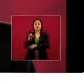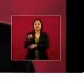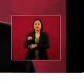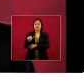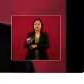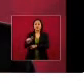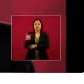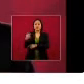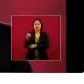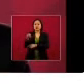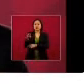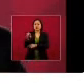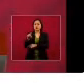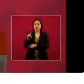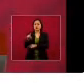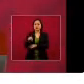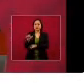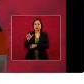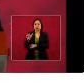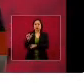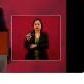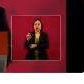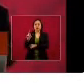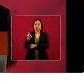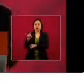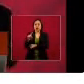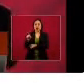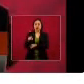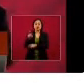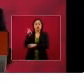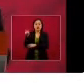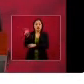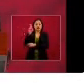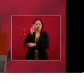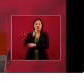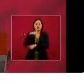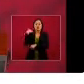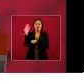se maneja en valle de toluca habría que checarlo porque